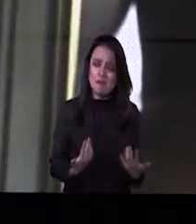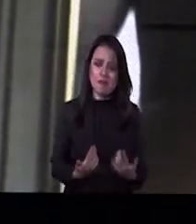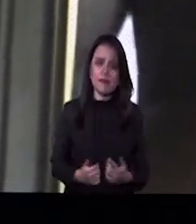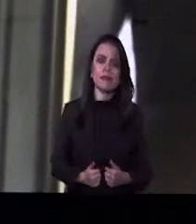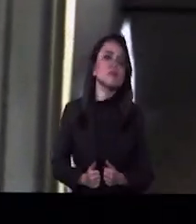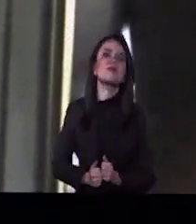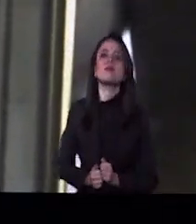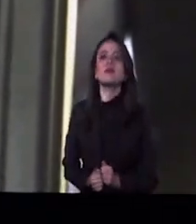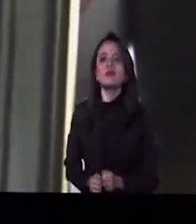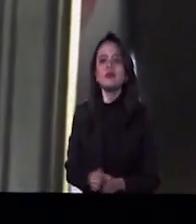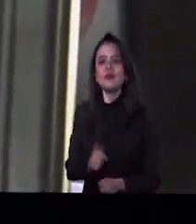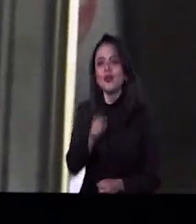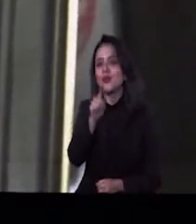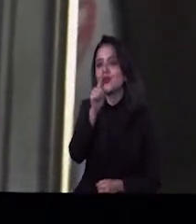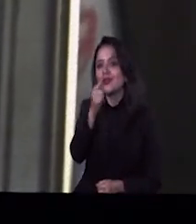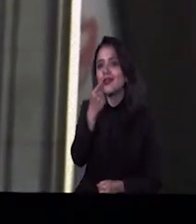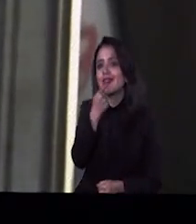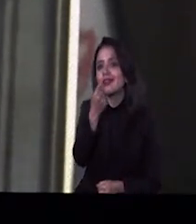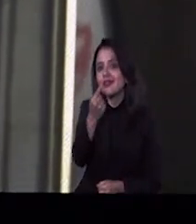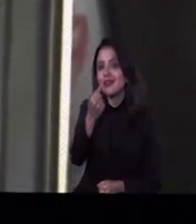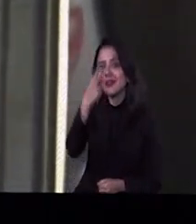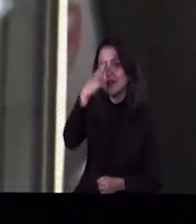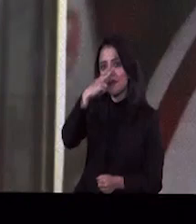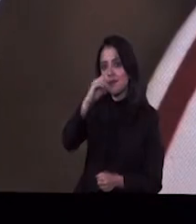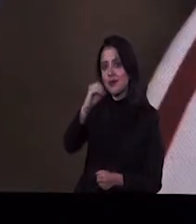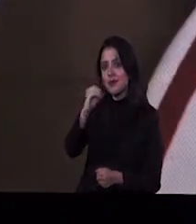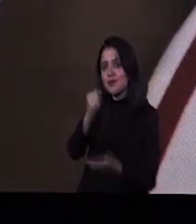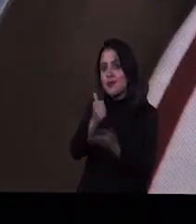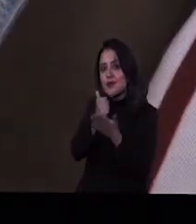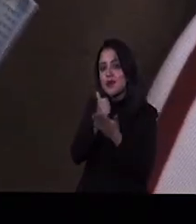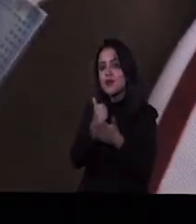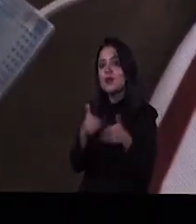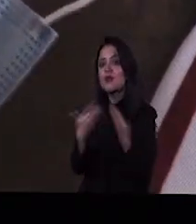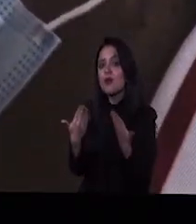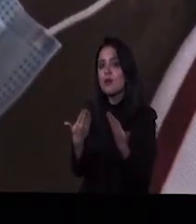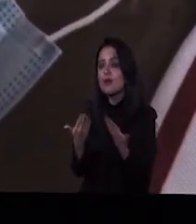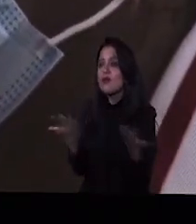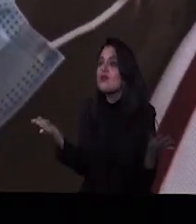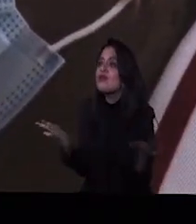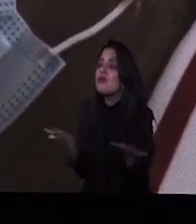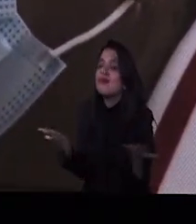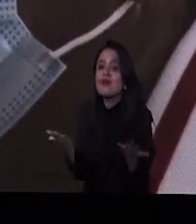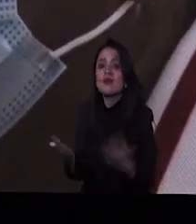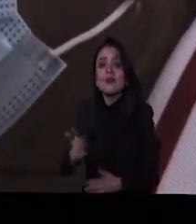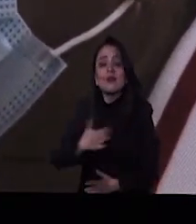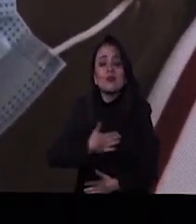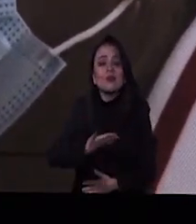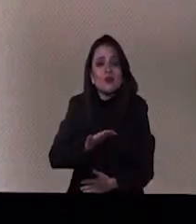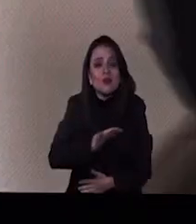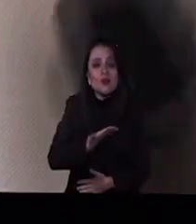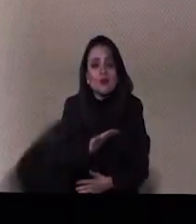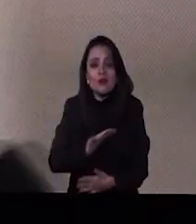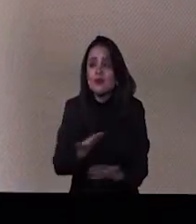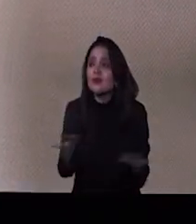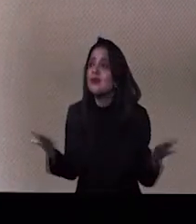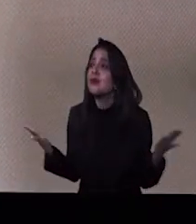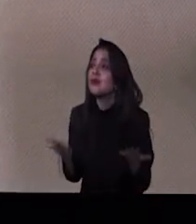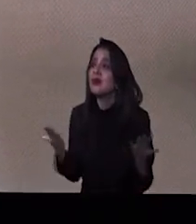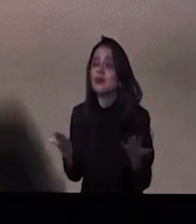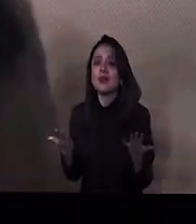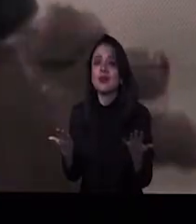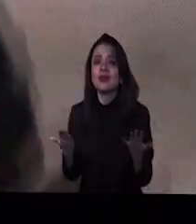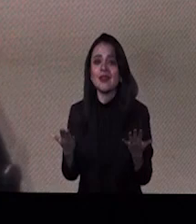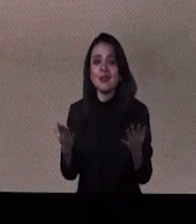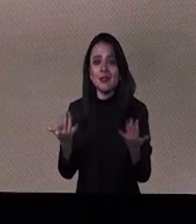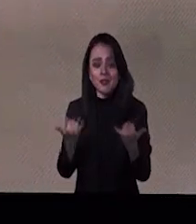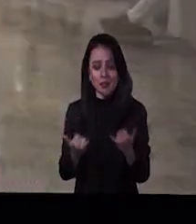hijo. Ese es el único favor que yo le pido a usted, de todo corazón, como madre que soy. Que Dios me lo bendiga,